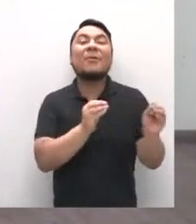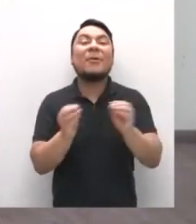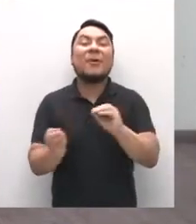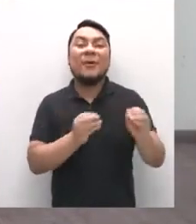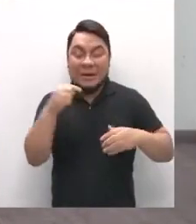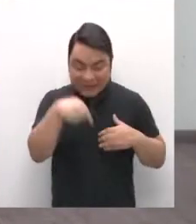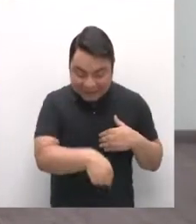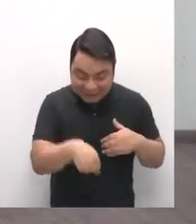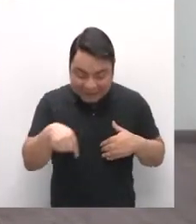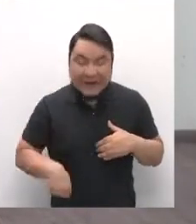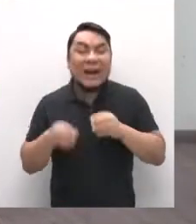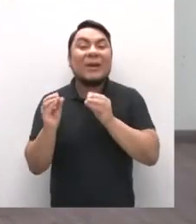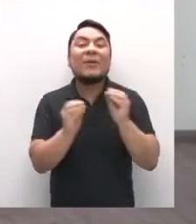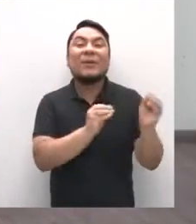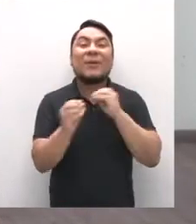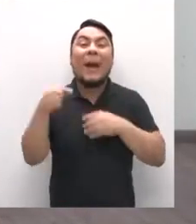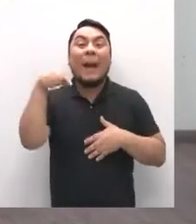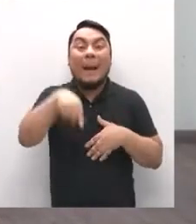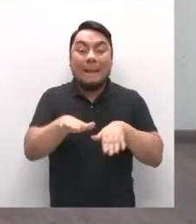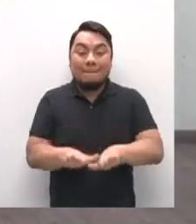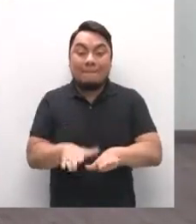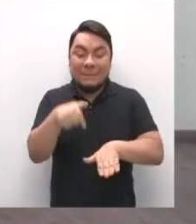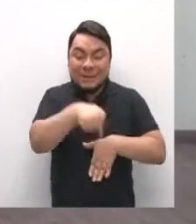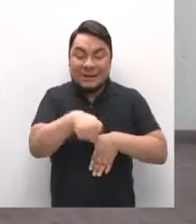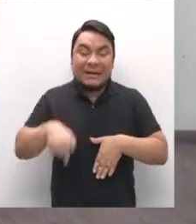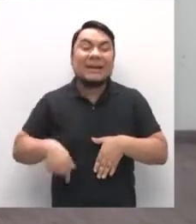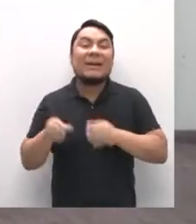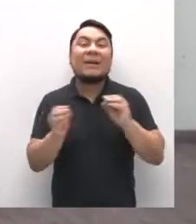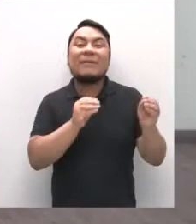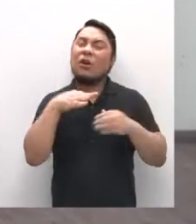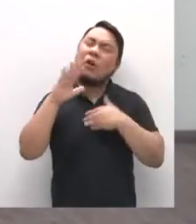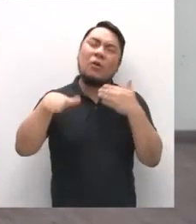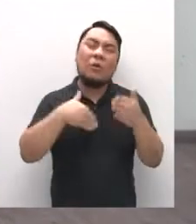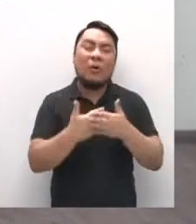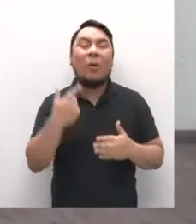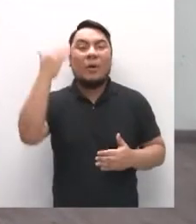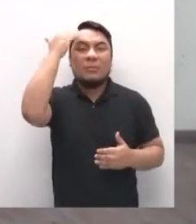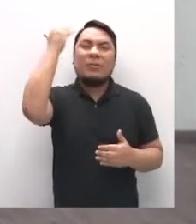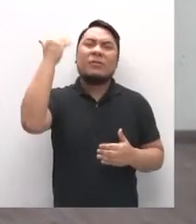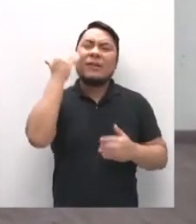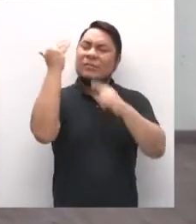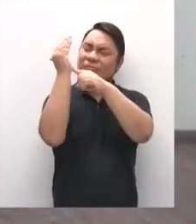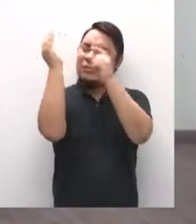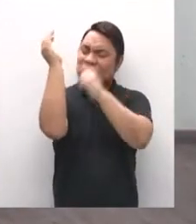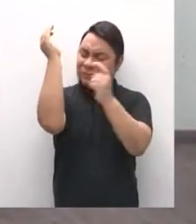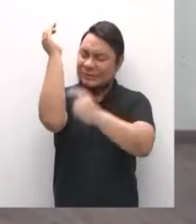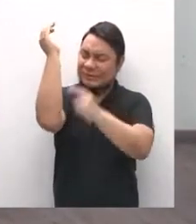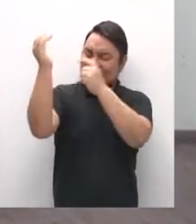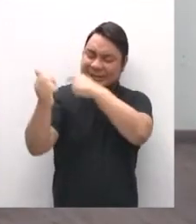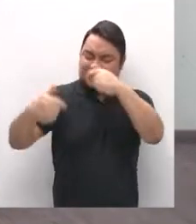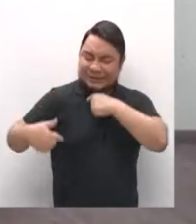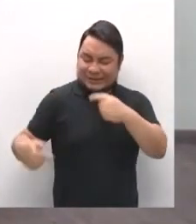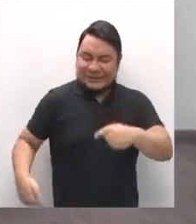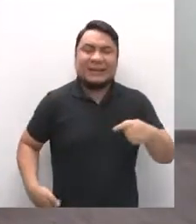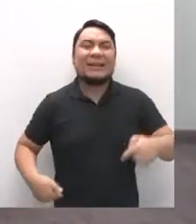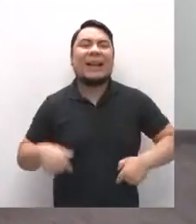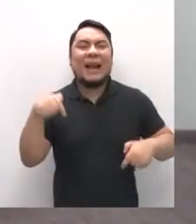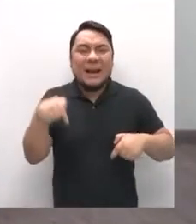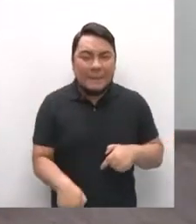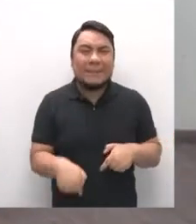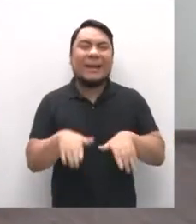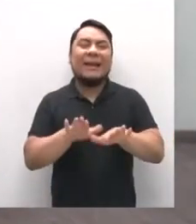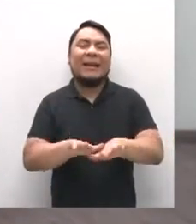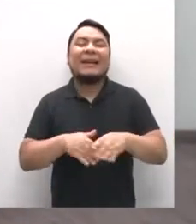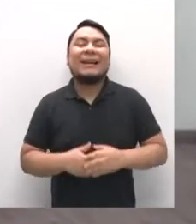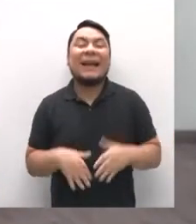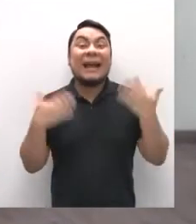las rodillas, los pies y todo el cuerpo a la vez. Dedos, muñecas, codos, hombros, cuello, pecho, cintura, cadera, rodillas,